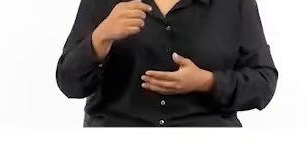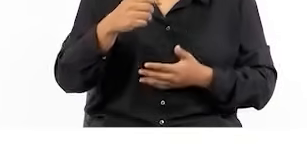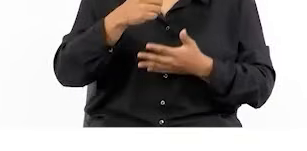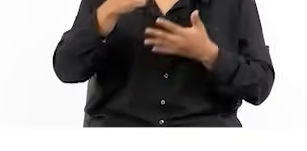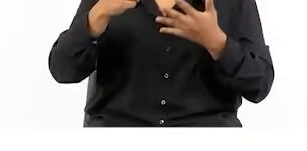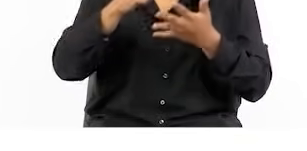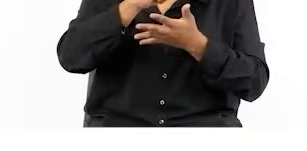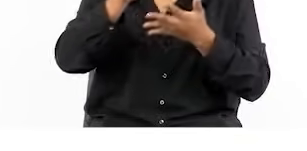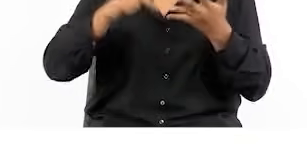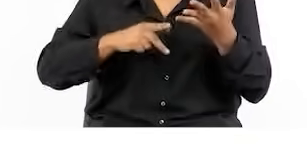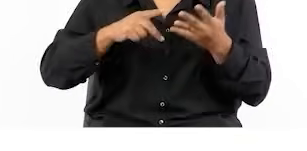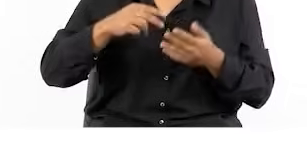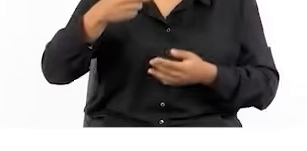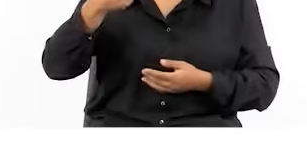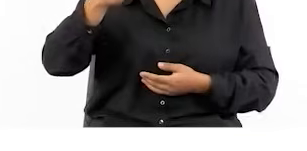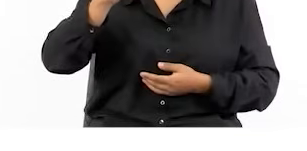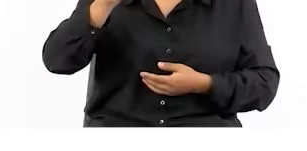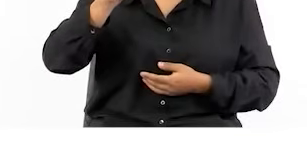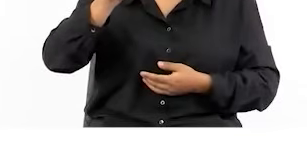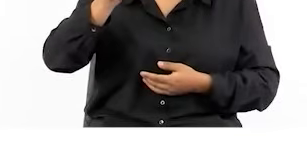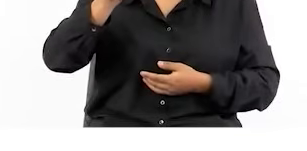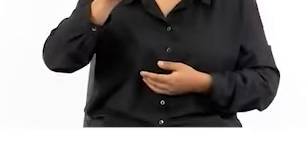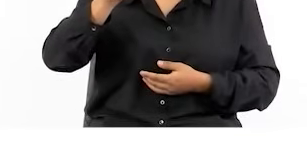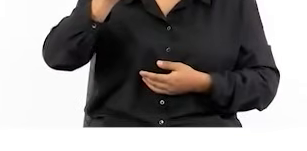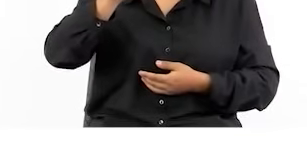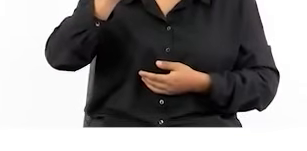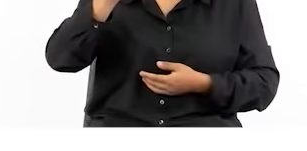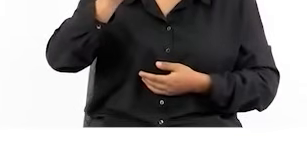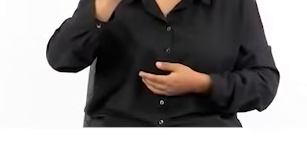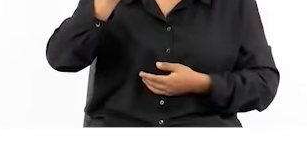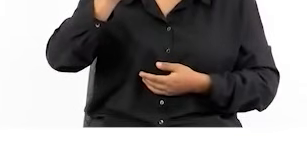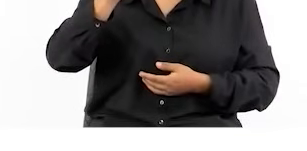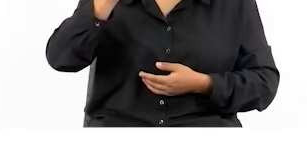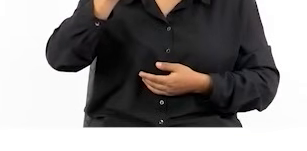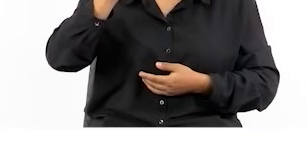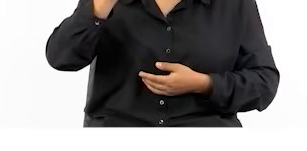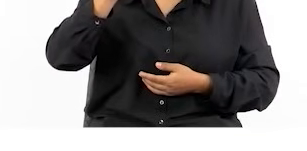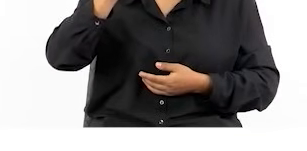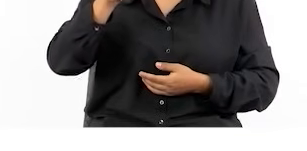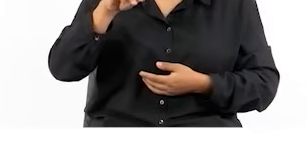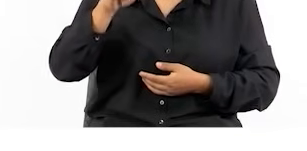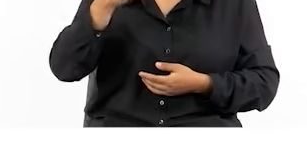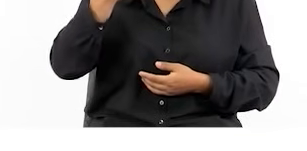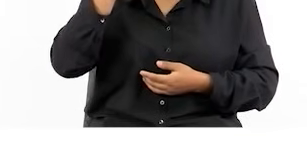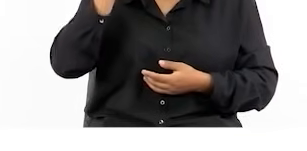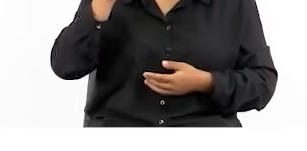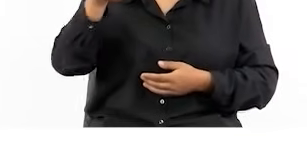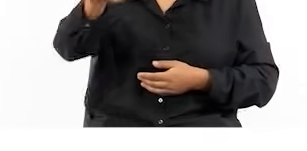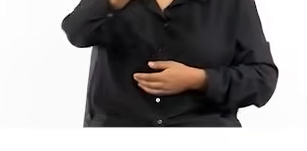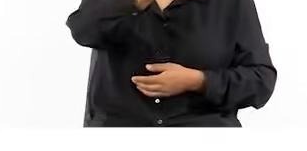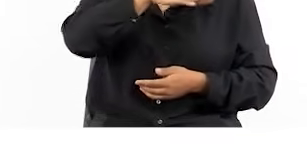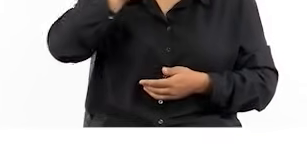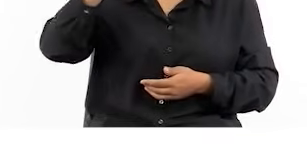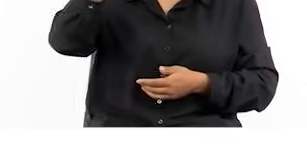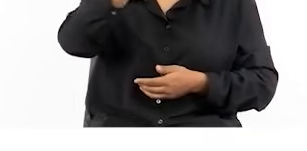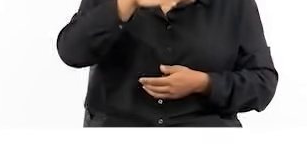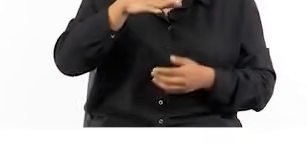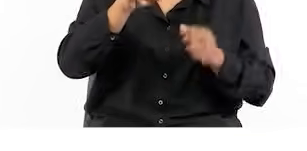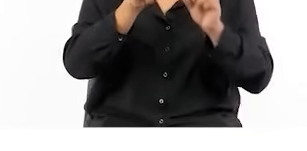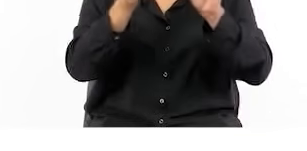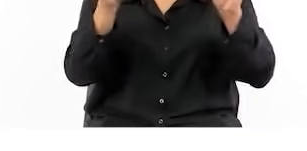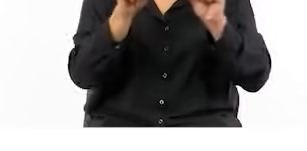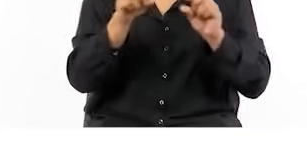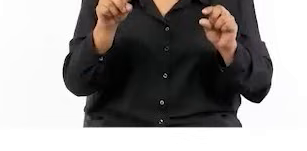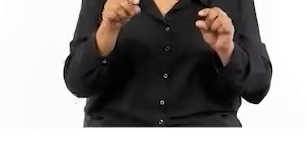Y está la ley de horizontalidad original, las cuales indican que si encontramos depósitos en disposición